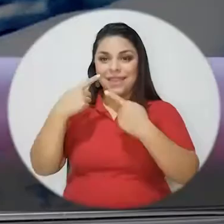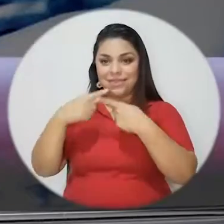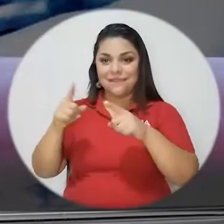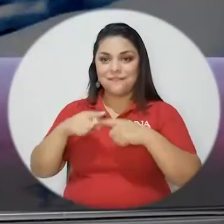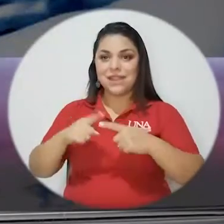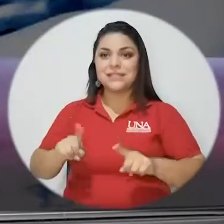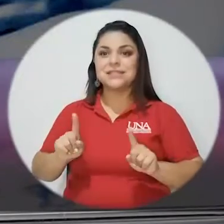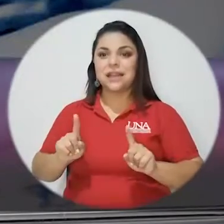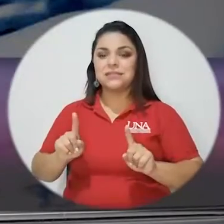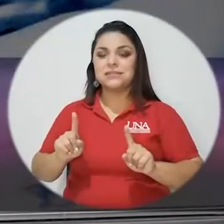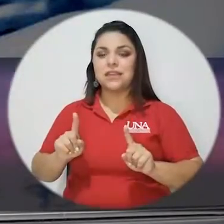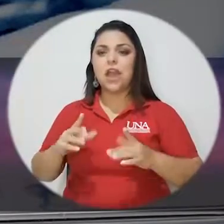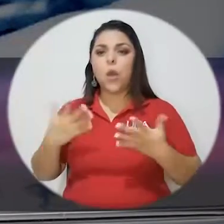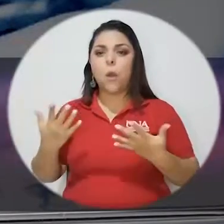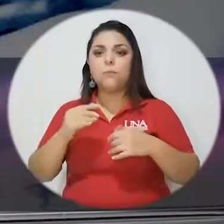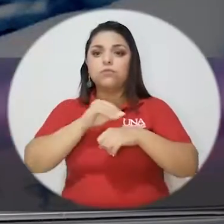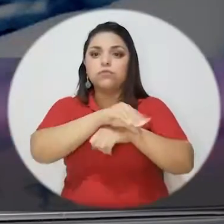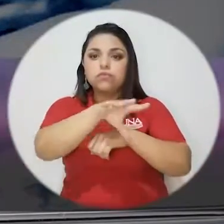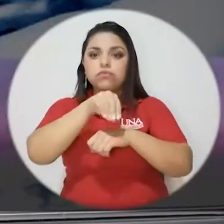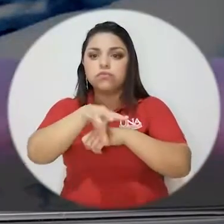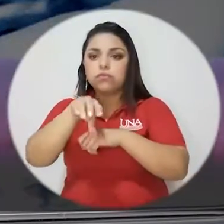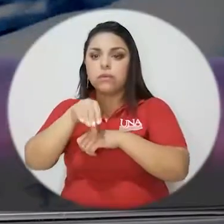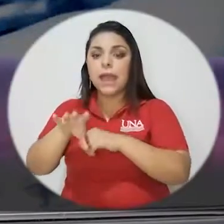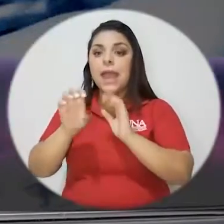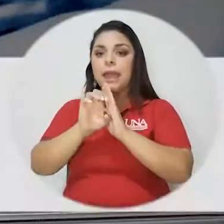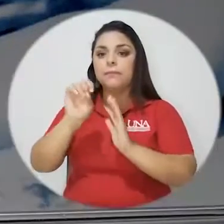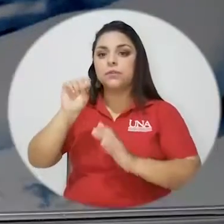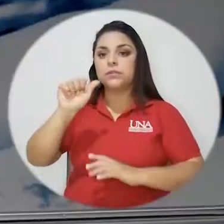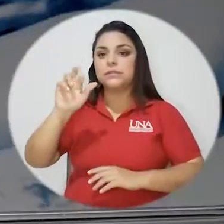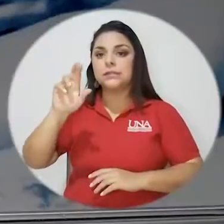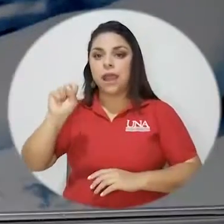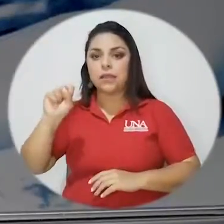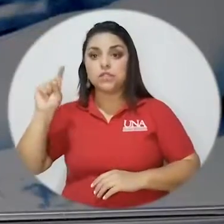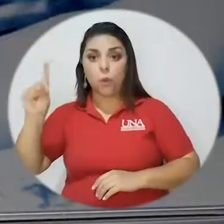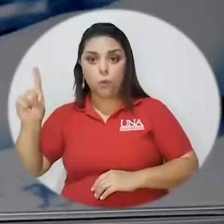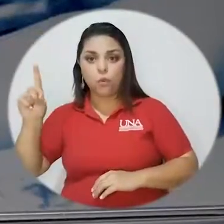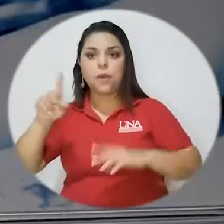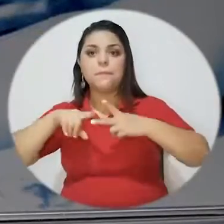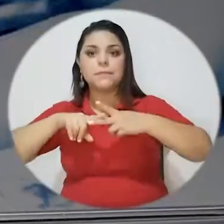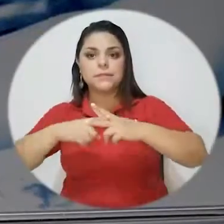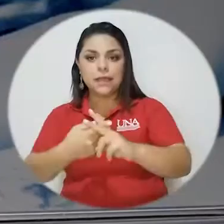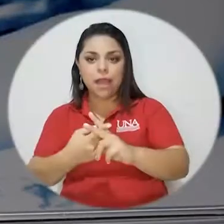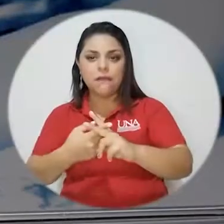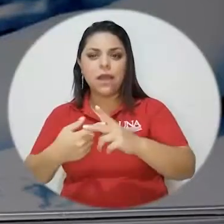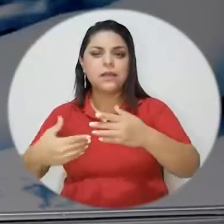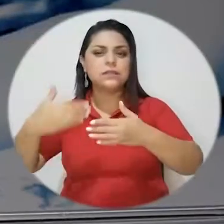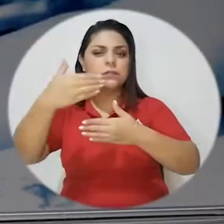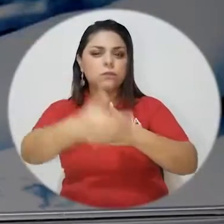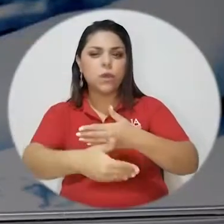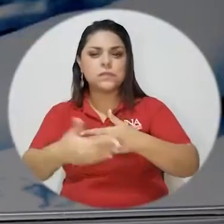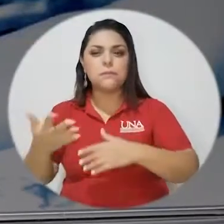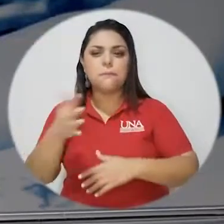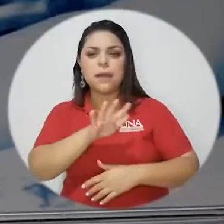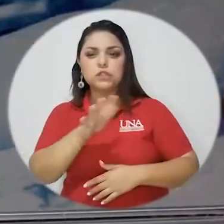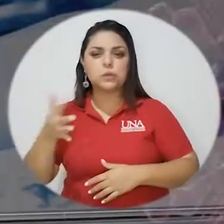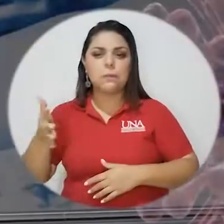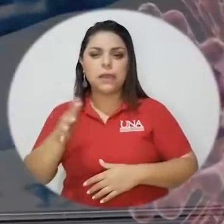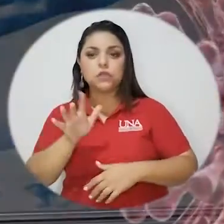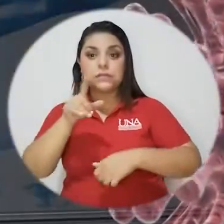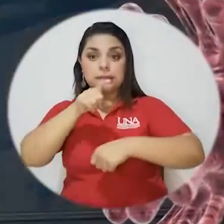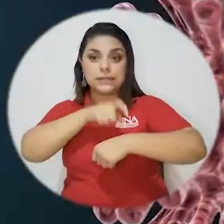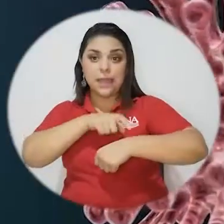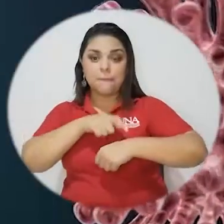cuanto a la transmisión, o sea, la transmisión del SARS-1 empezaba después de más o menos el periodo de